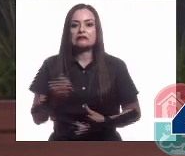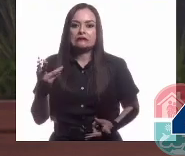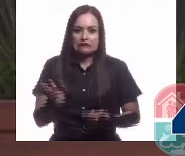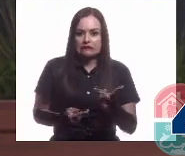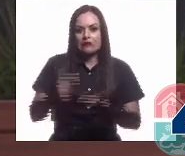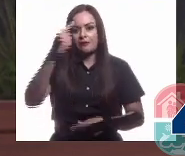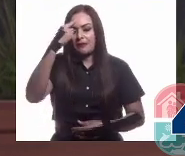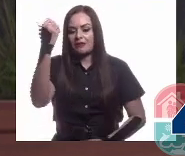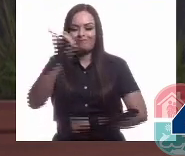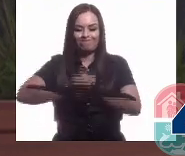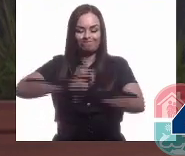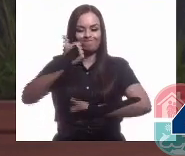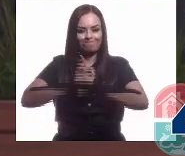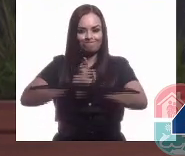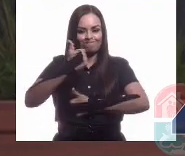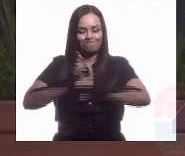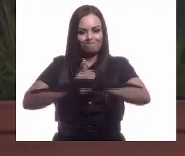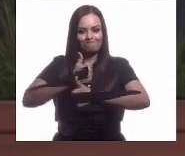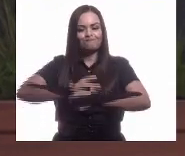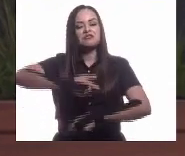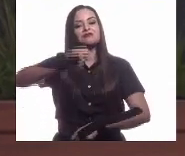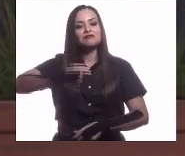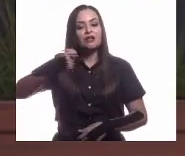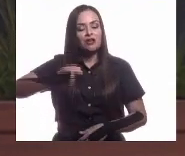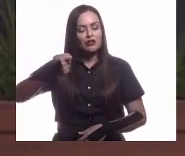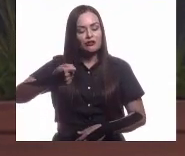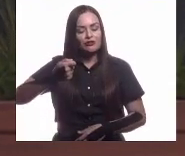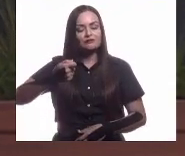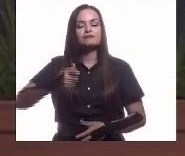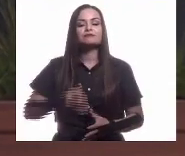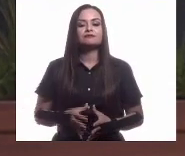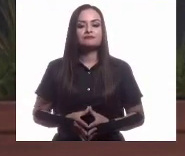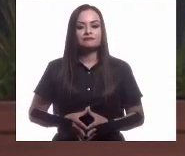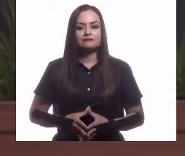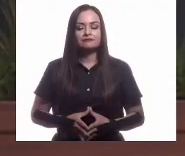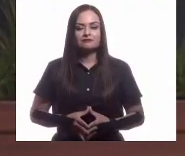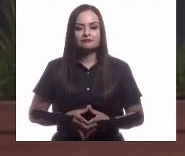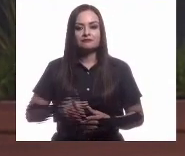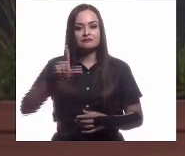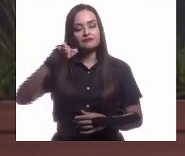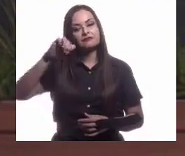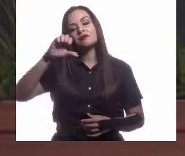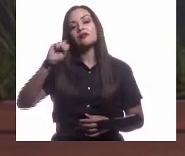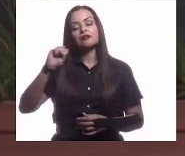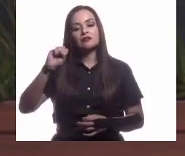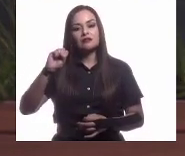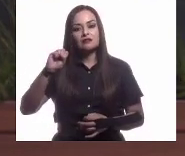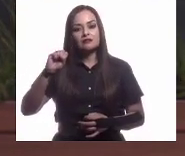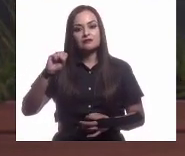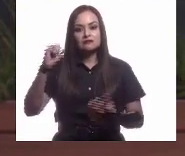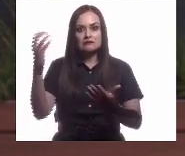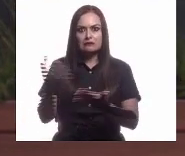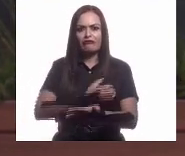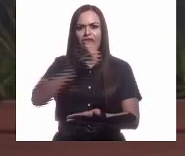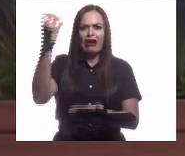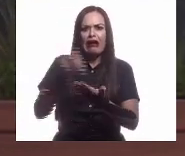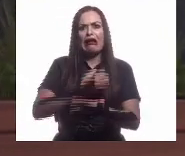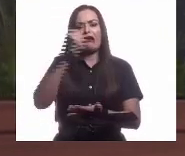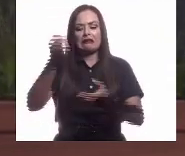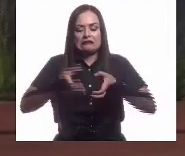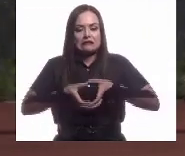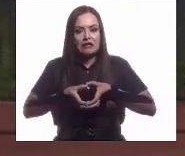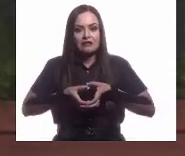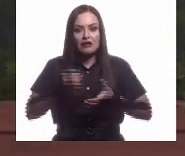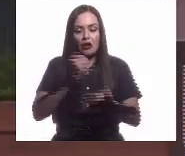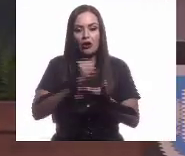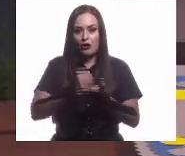una competencia más, pero nos manda un saludo. Luis Armando obtuvo 6 medallas, 2